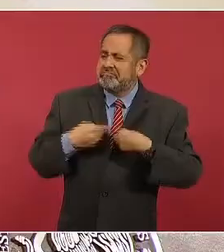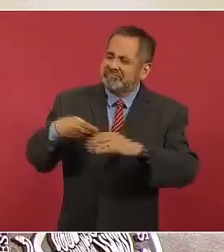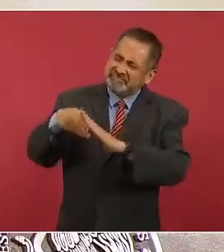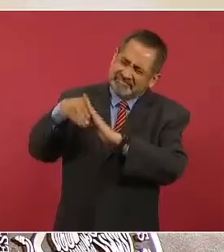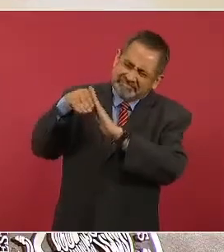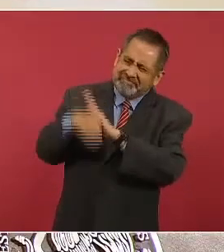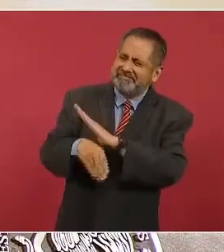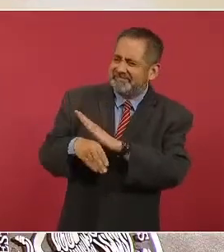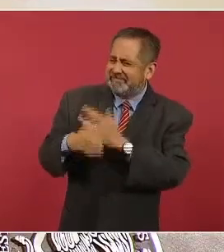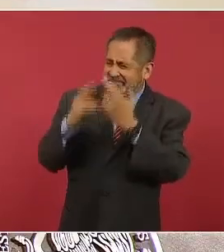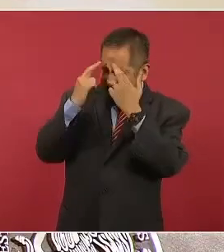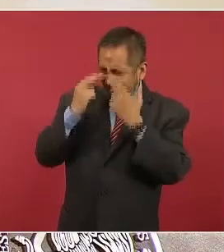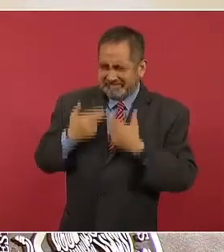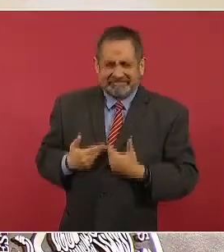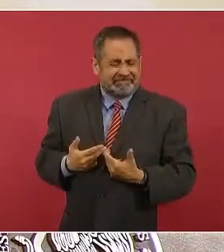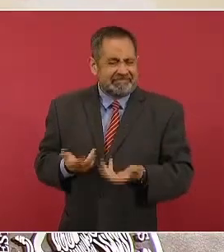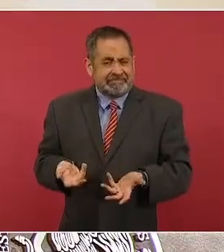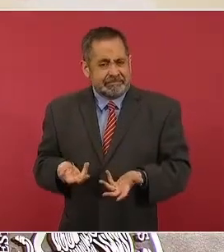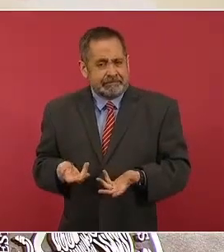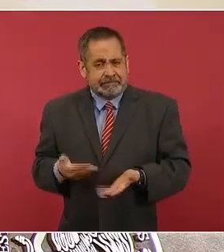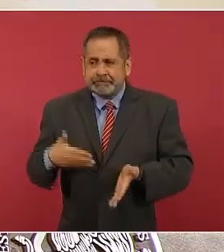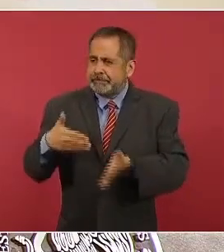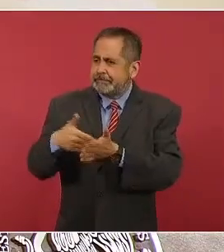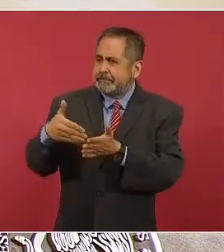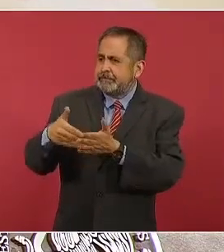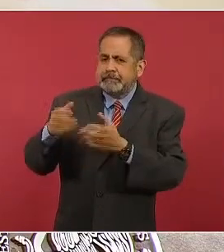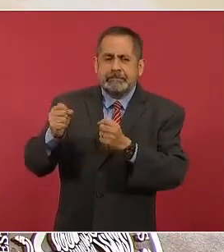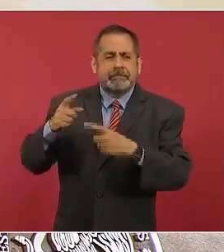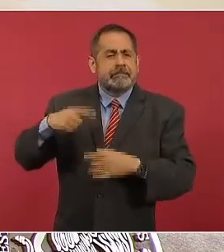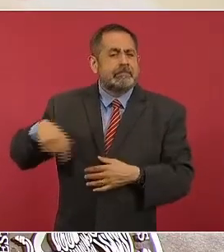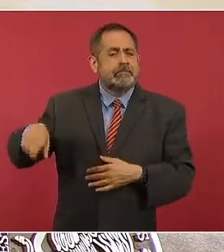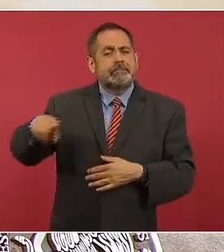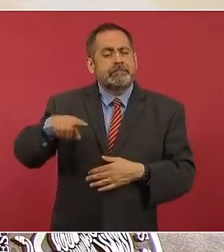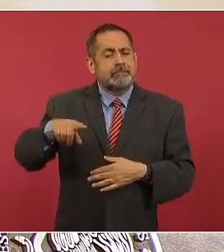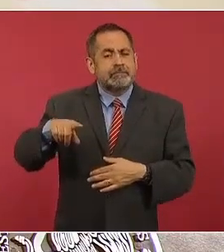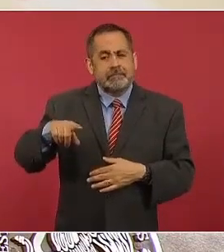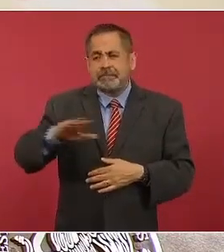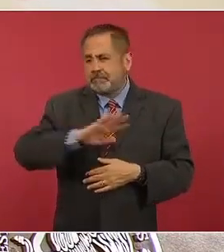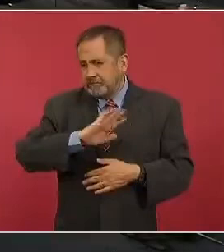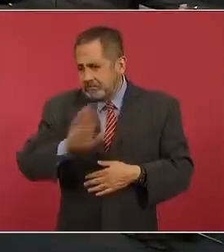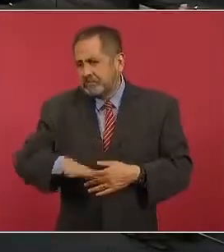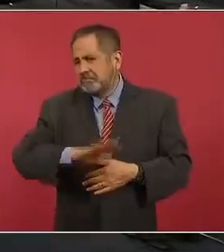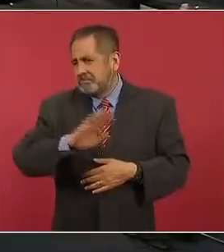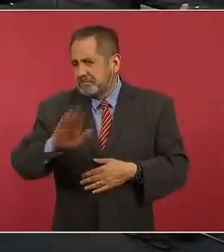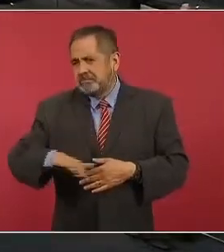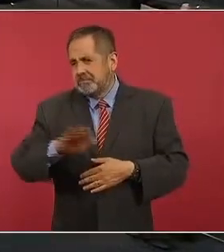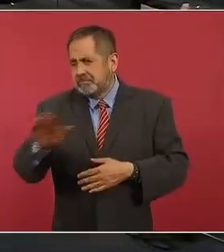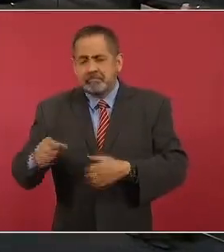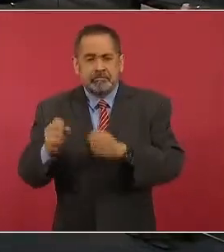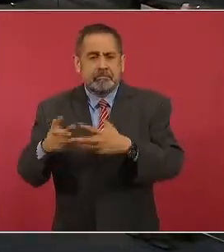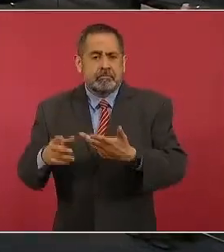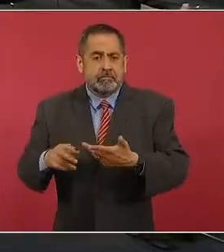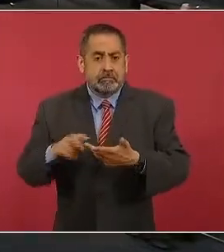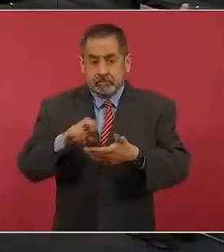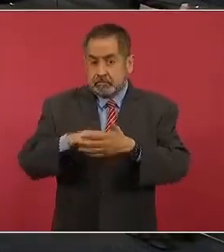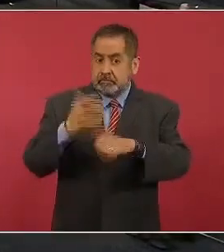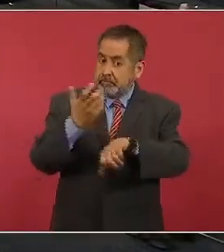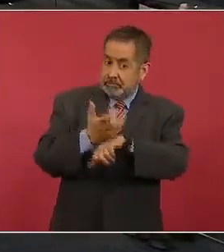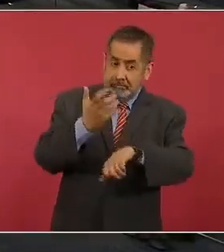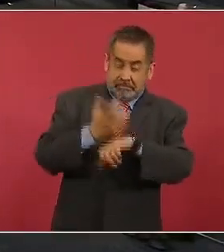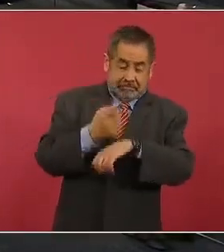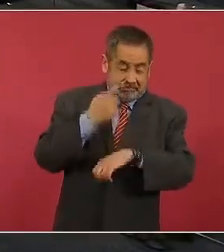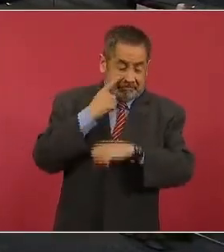y estamos hablando de miles de fallecimientos. En Estados Unidos es un